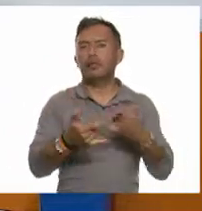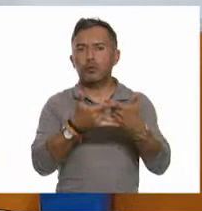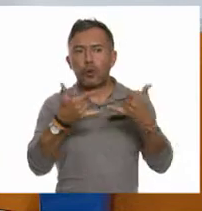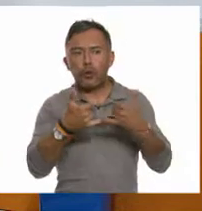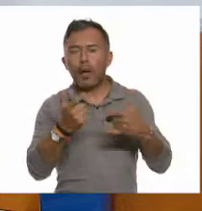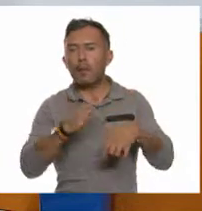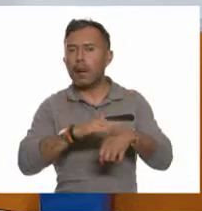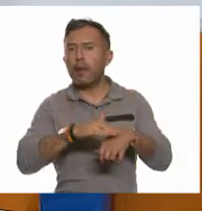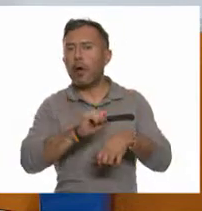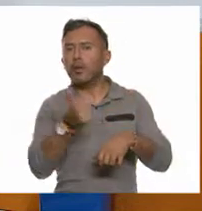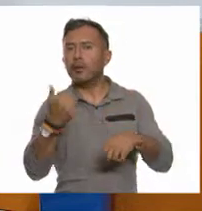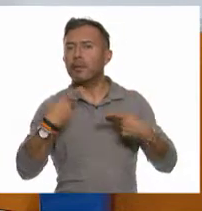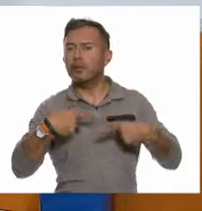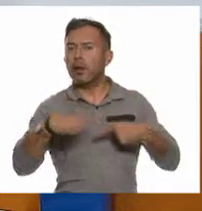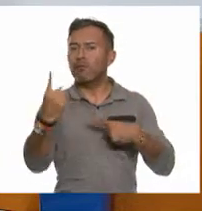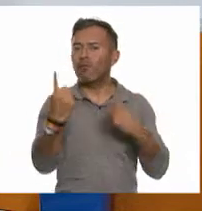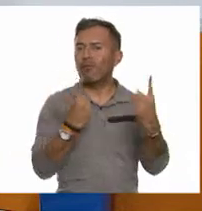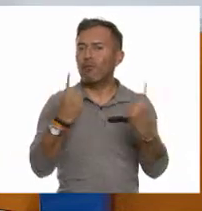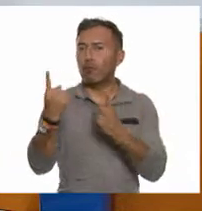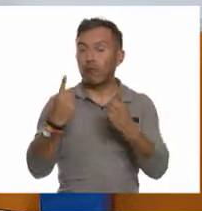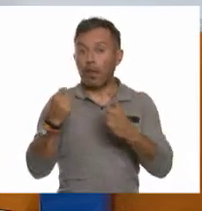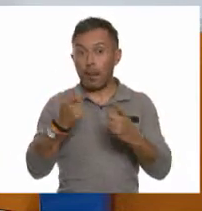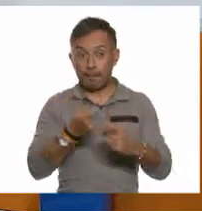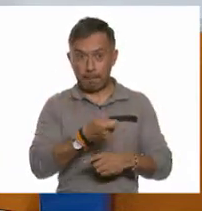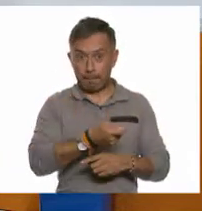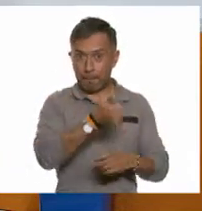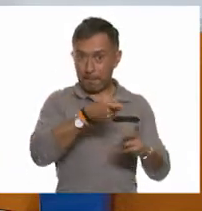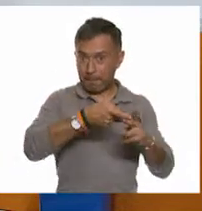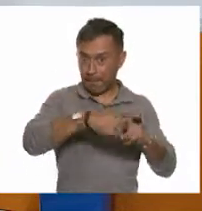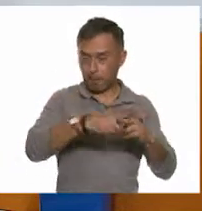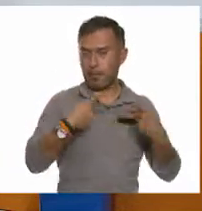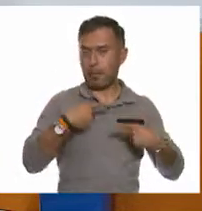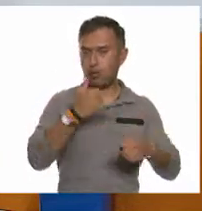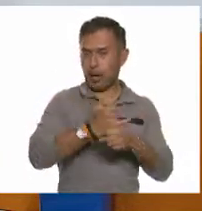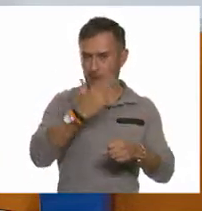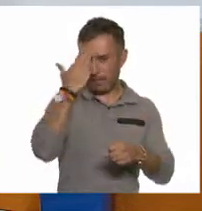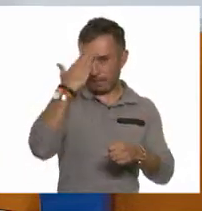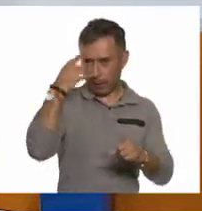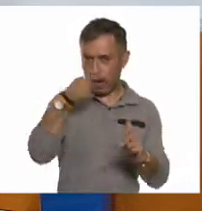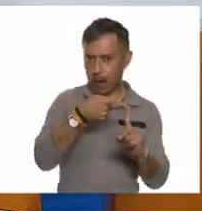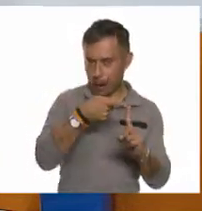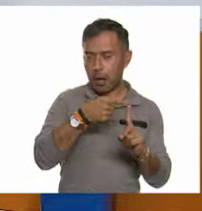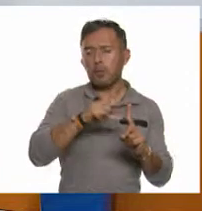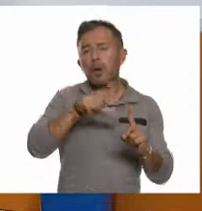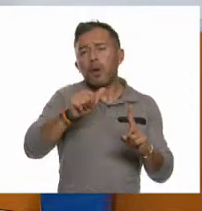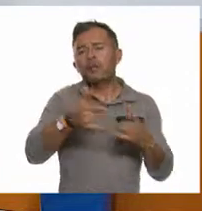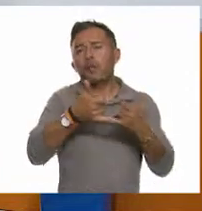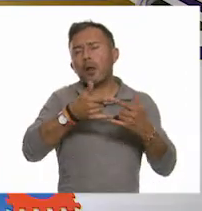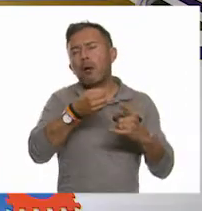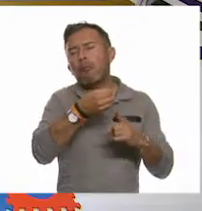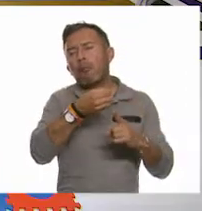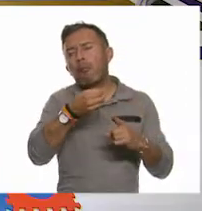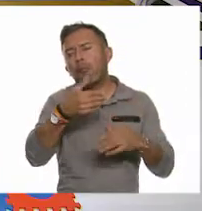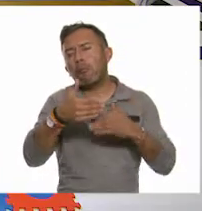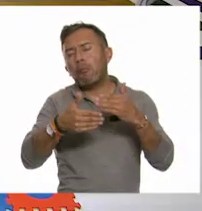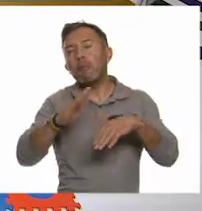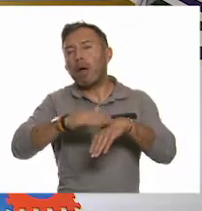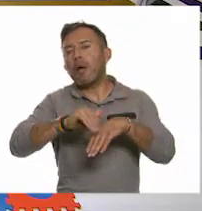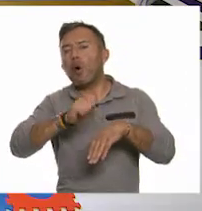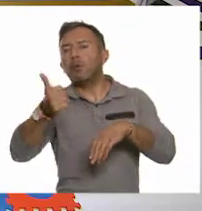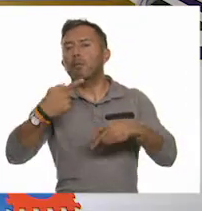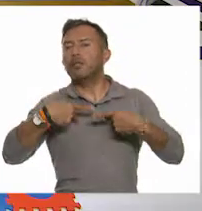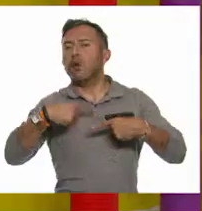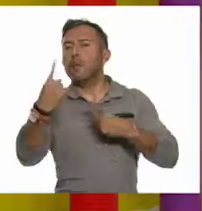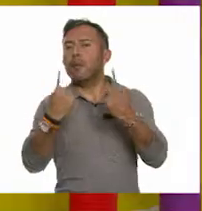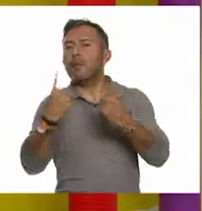¿no? Al inicio se presentan a los personajes principales, pero después, según la trama, pueden irse agregando nuevos personajes. Exacto, y a veces